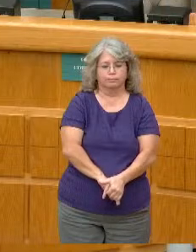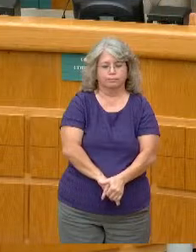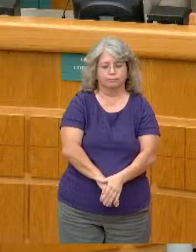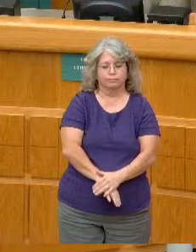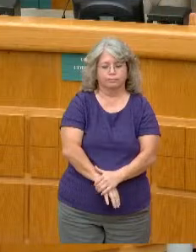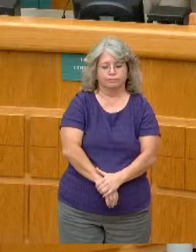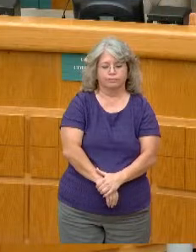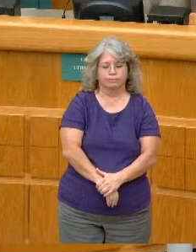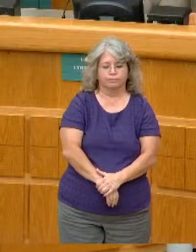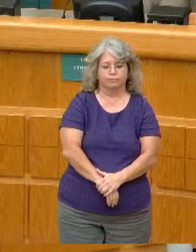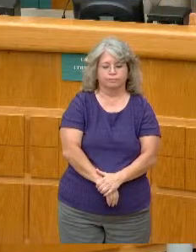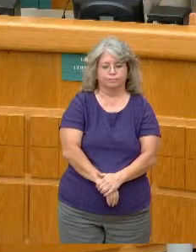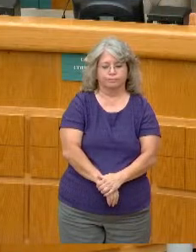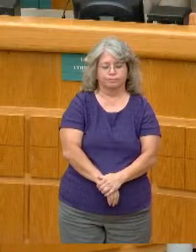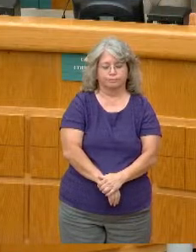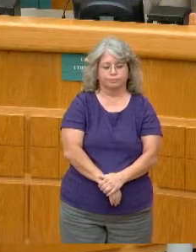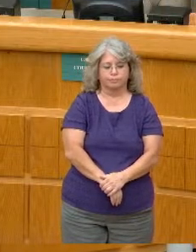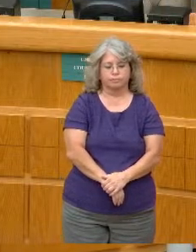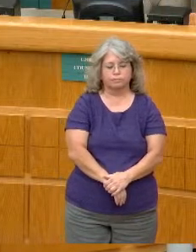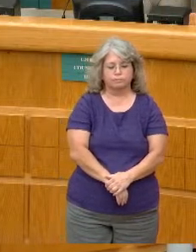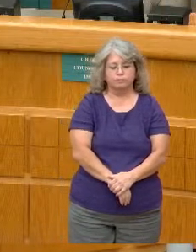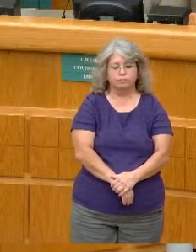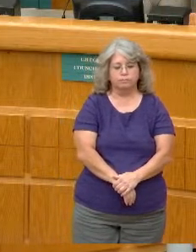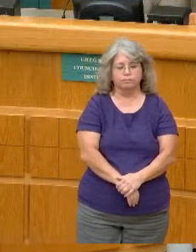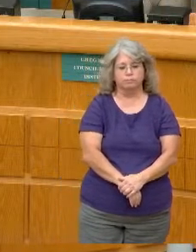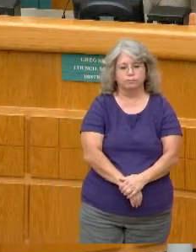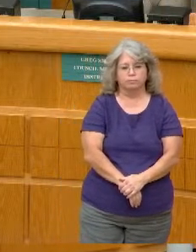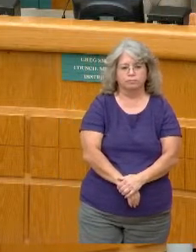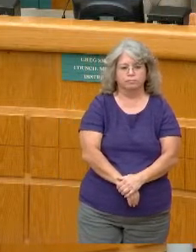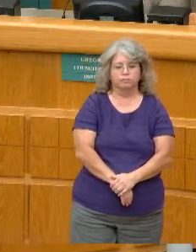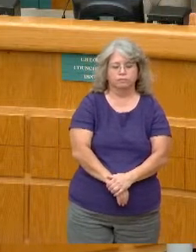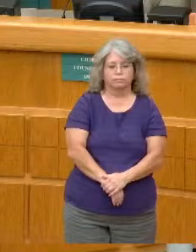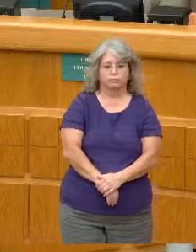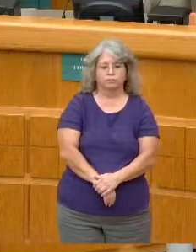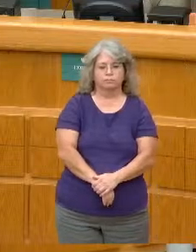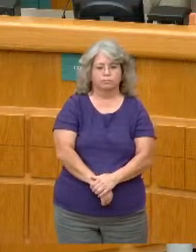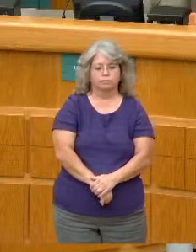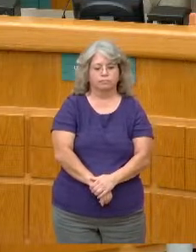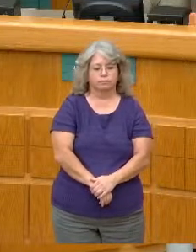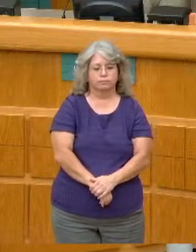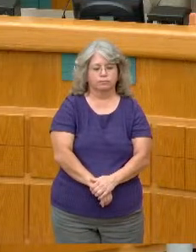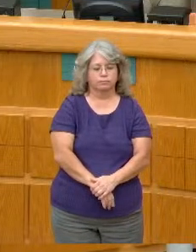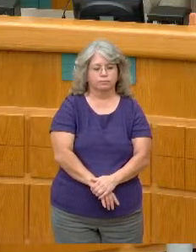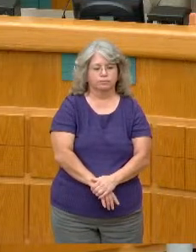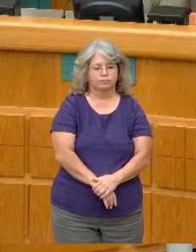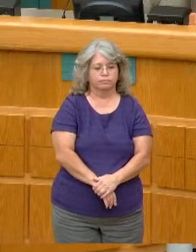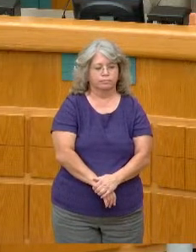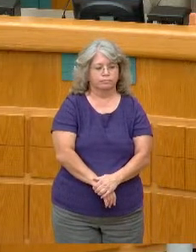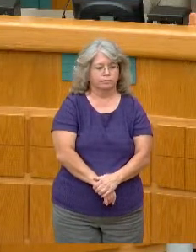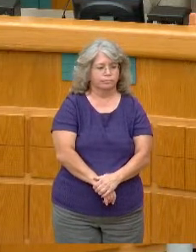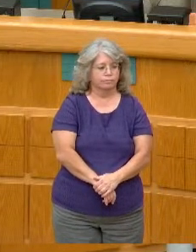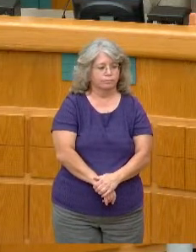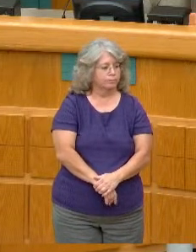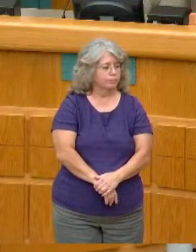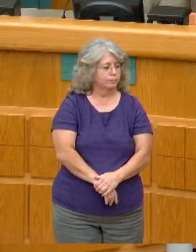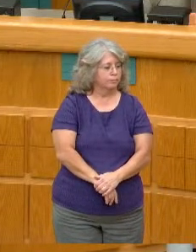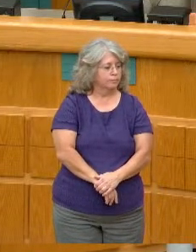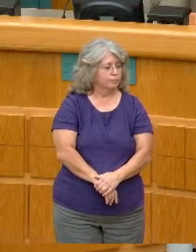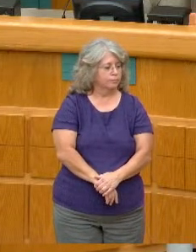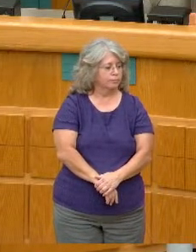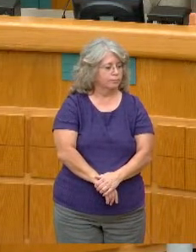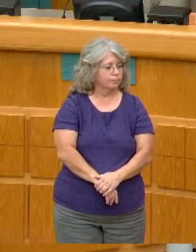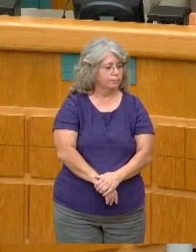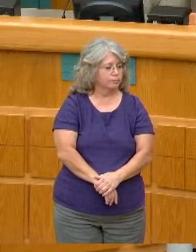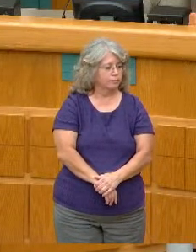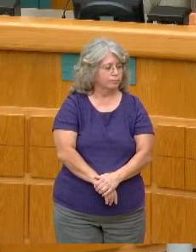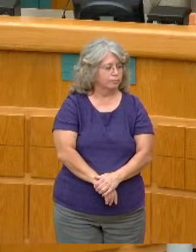al 826-7200, opción 2, y trabajaremos con usted para llevar la vacuna a su sitio. Esto es para aquellos lugares de trabajo con